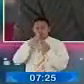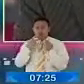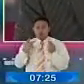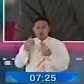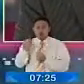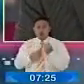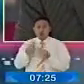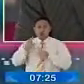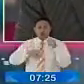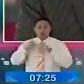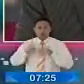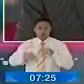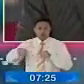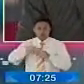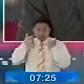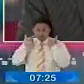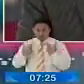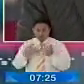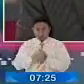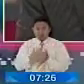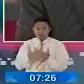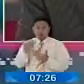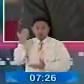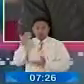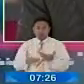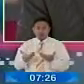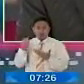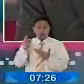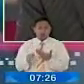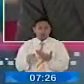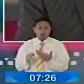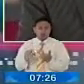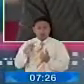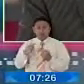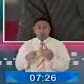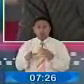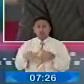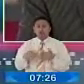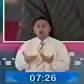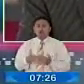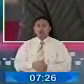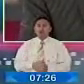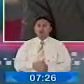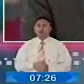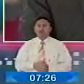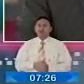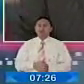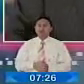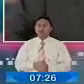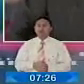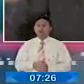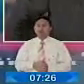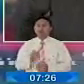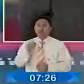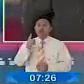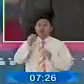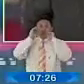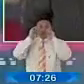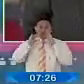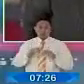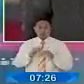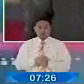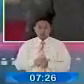la construcción de los mismos, terminación de obras, presupuestos. Bueno, a partir del 1 de septiembre en